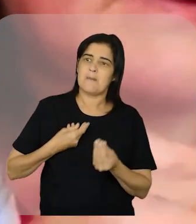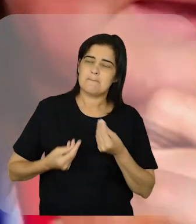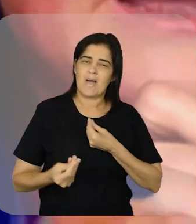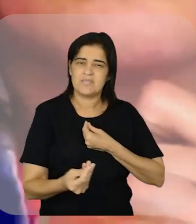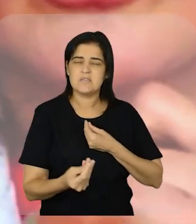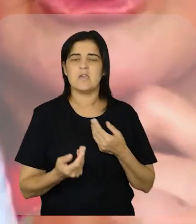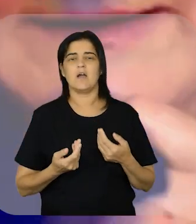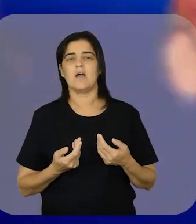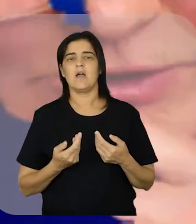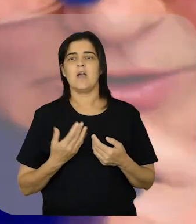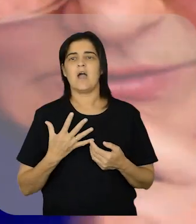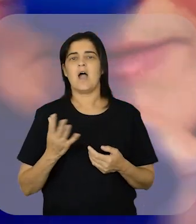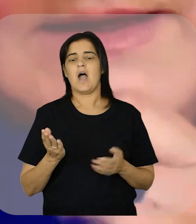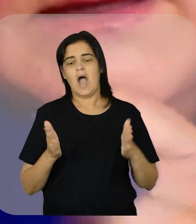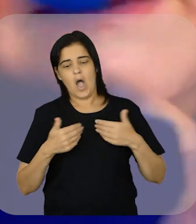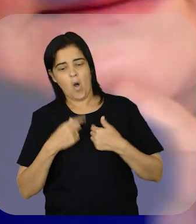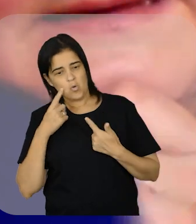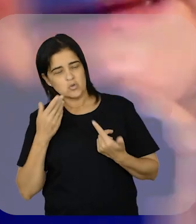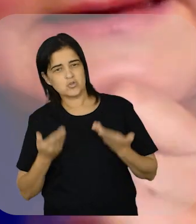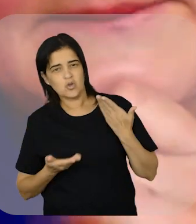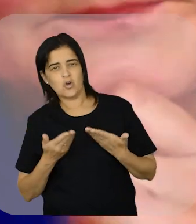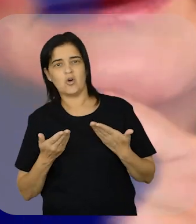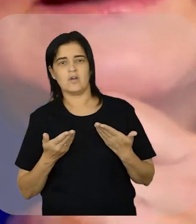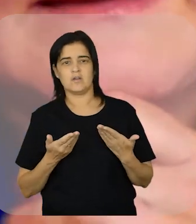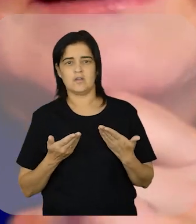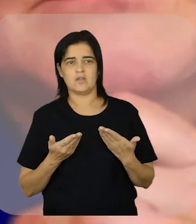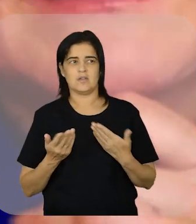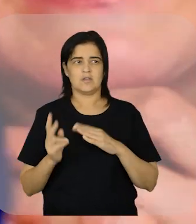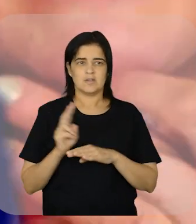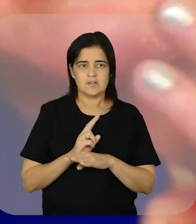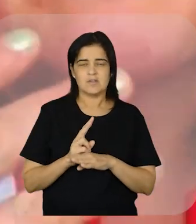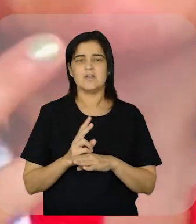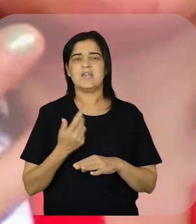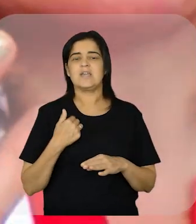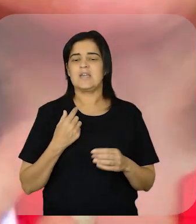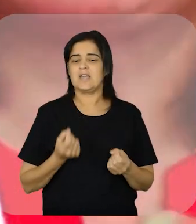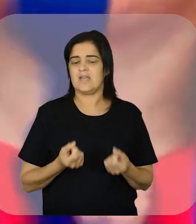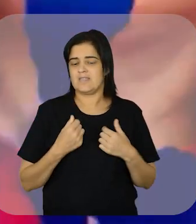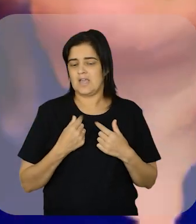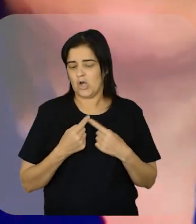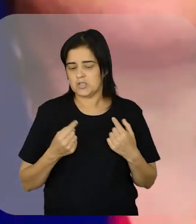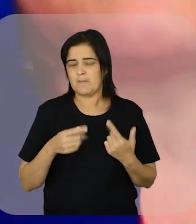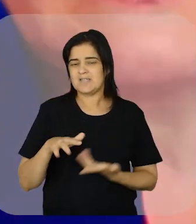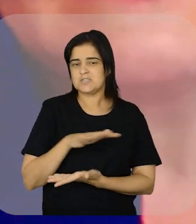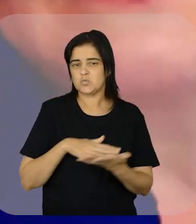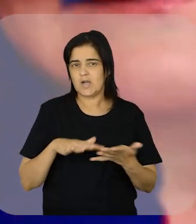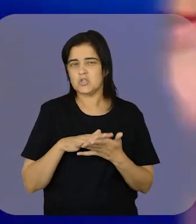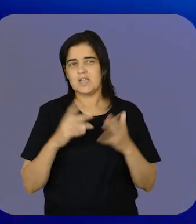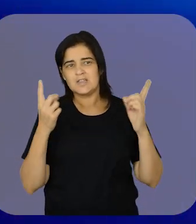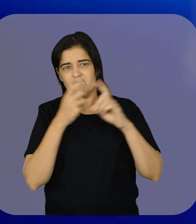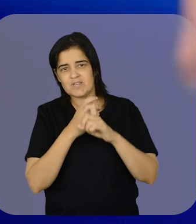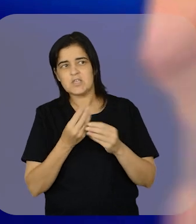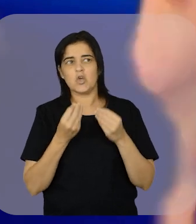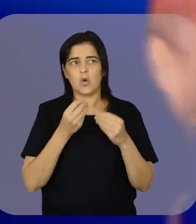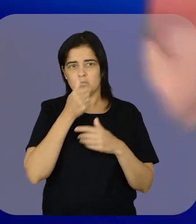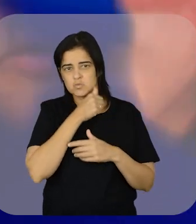empatía, de autorregulación, que le den herramientas para enfrentar situaciones complejas que